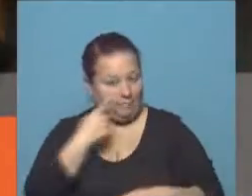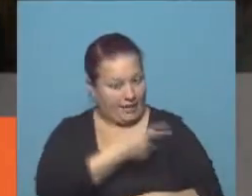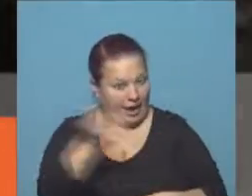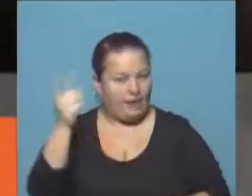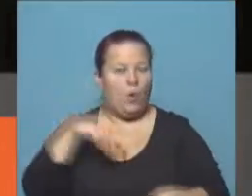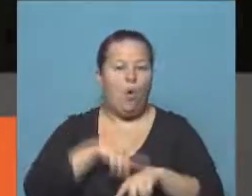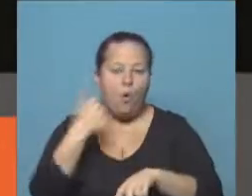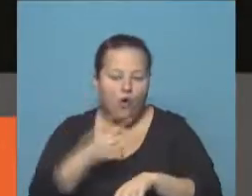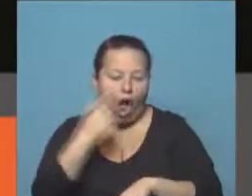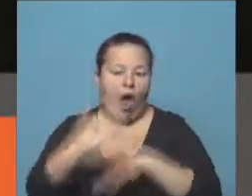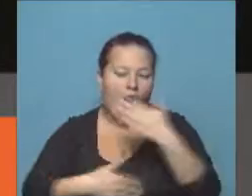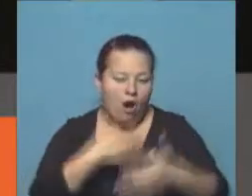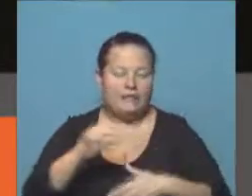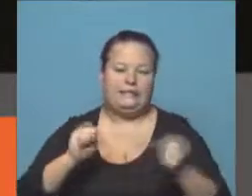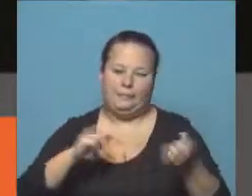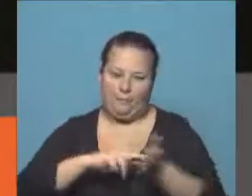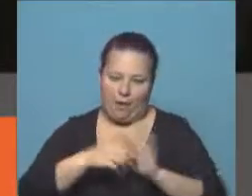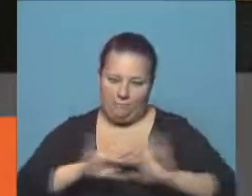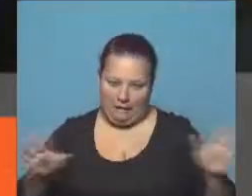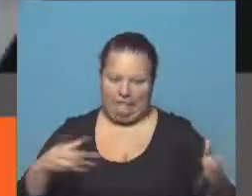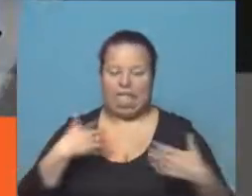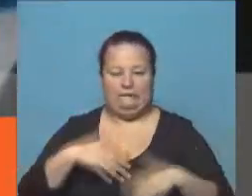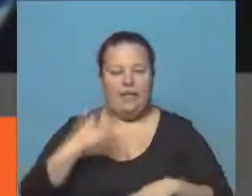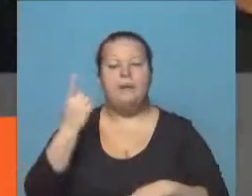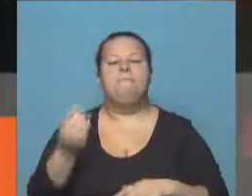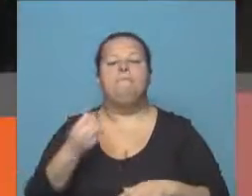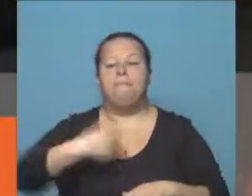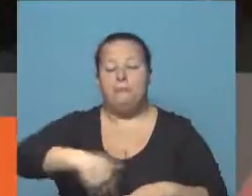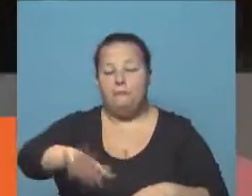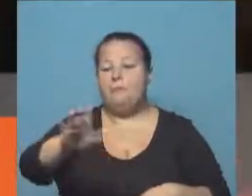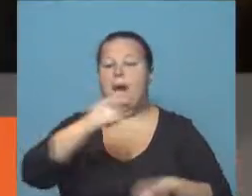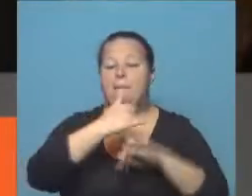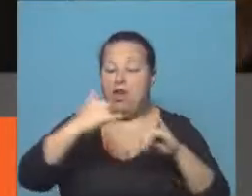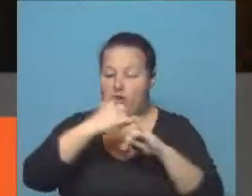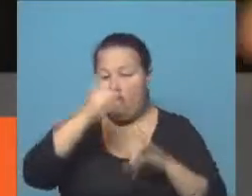cada hora que pasa se tensa mucho más la cuerda. Atención para dentro